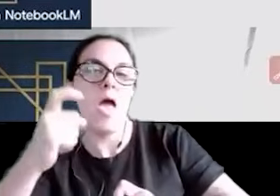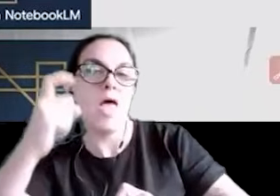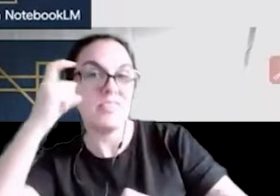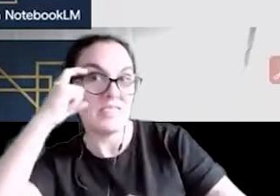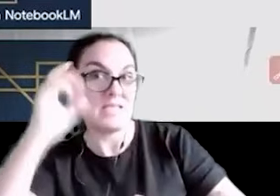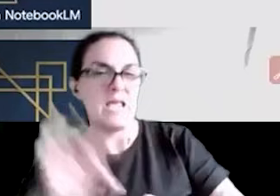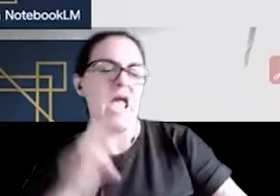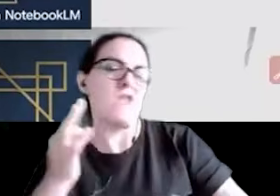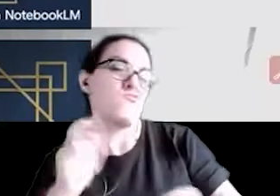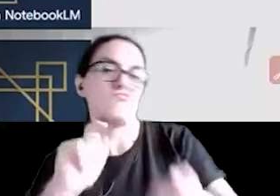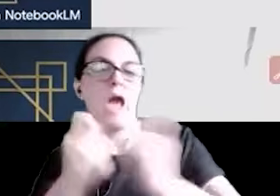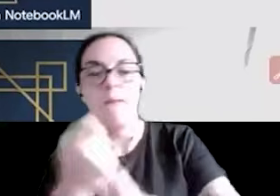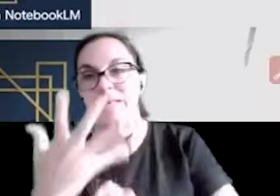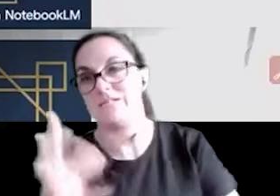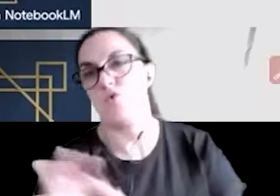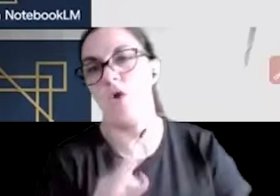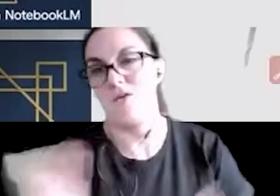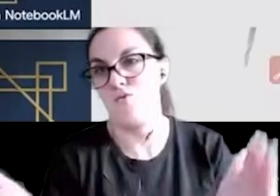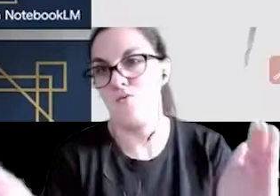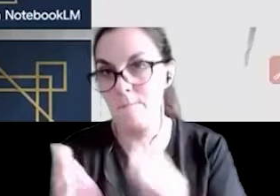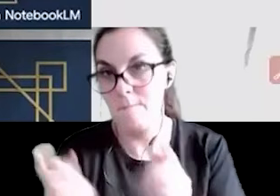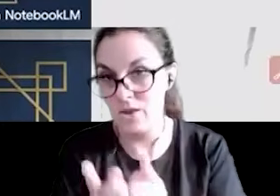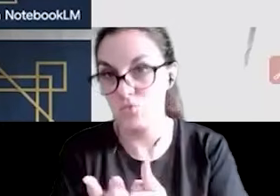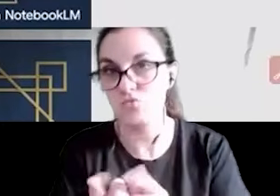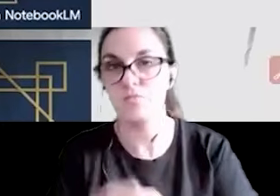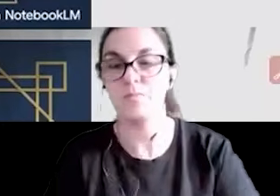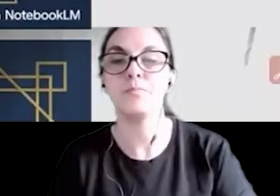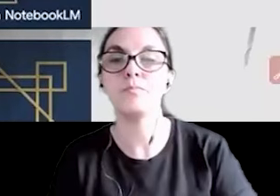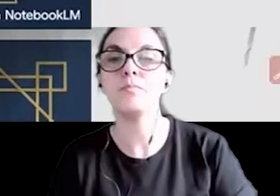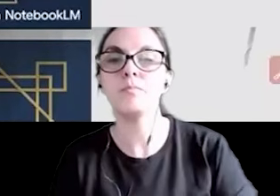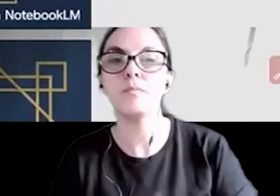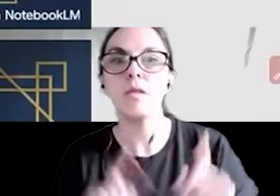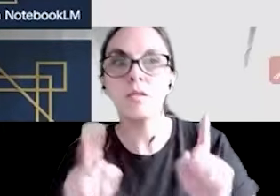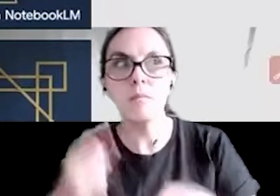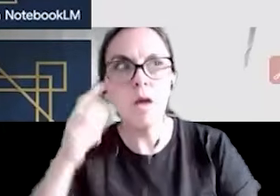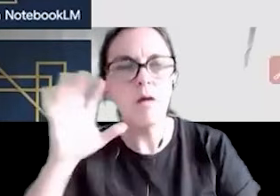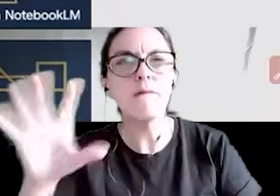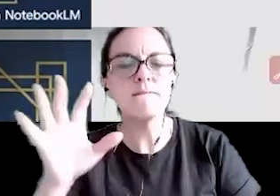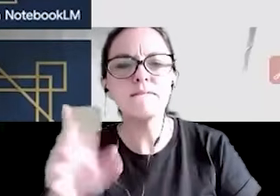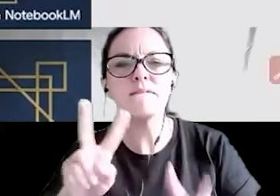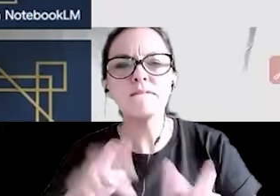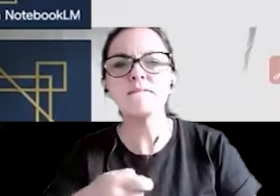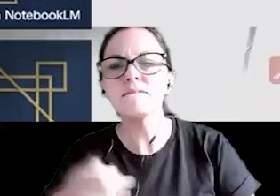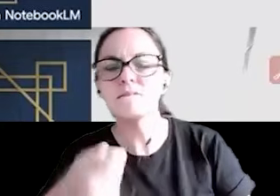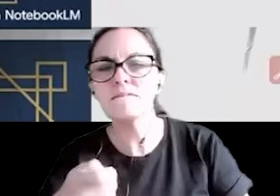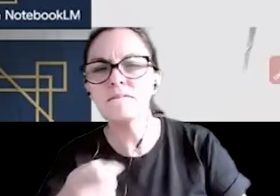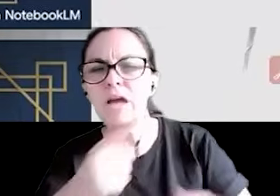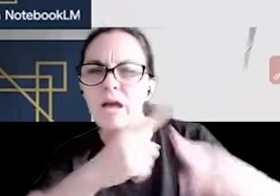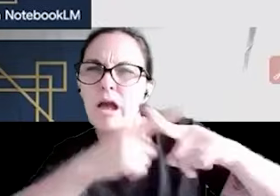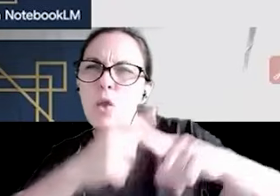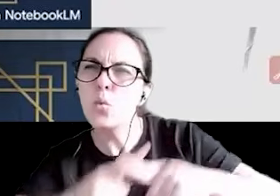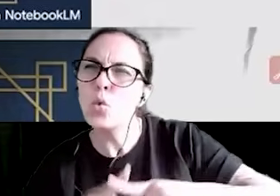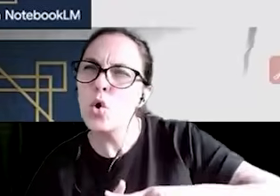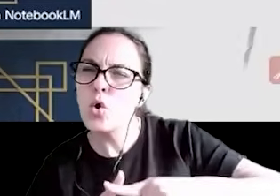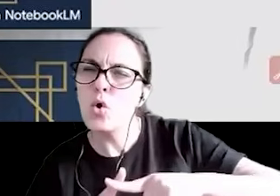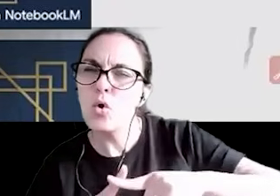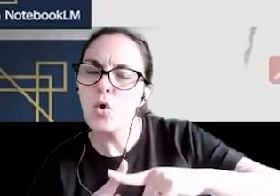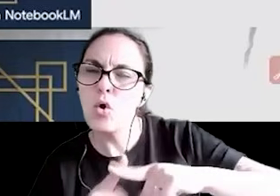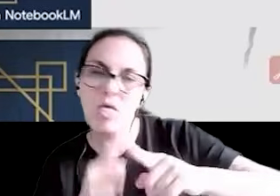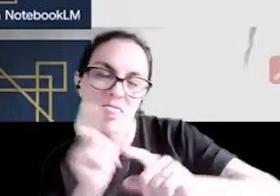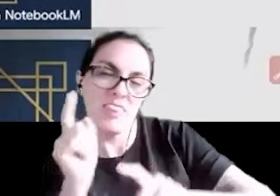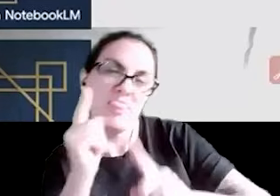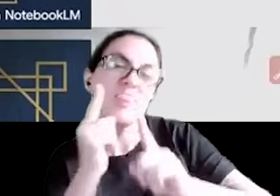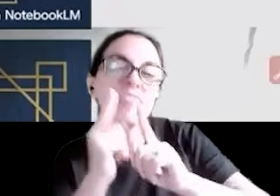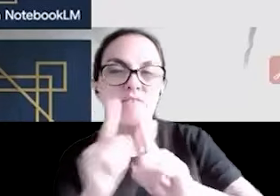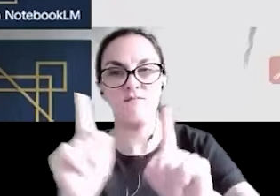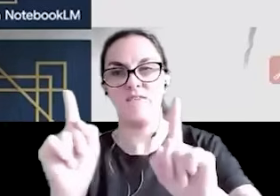me permito mencionar que tenemos que tener presente que en materia de seguridad social el cálculo de la prescripción es distinto, porque